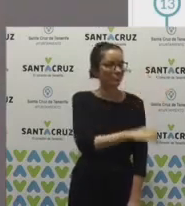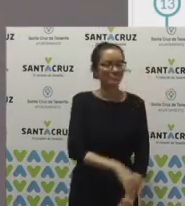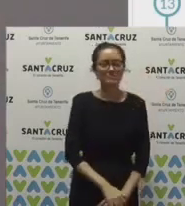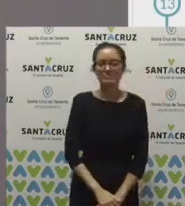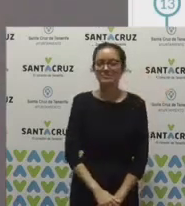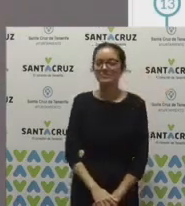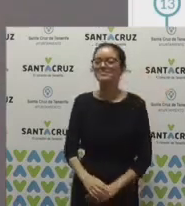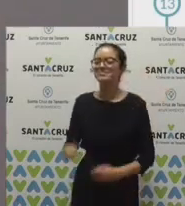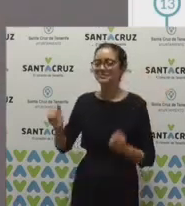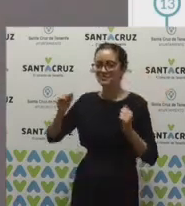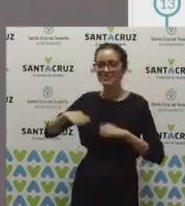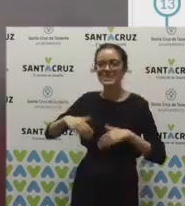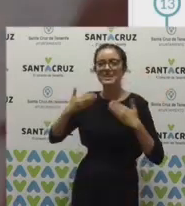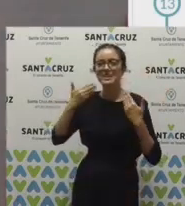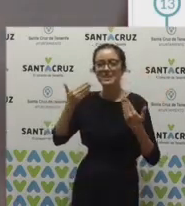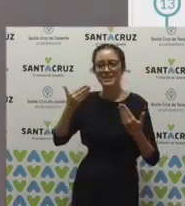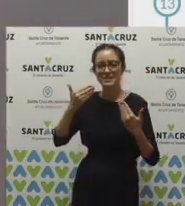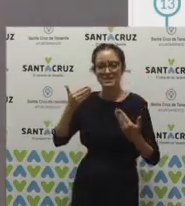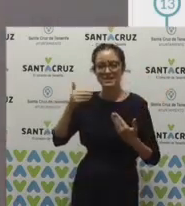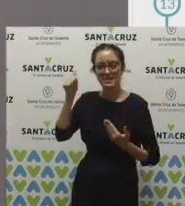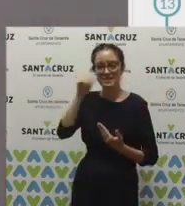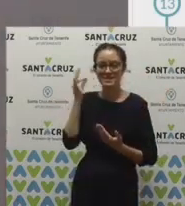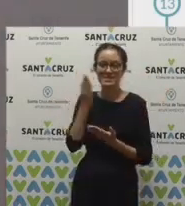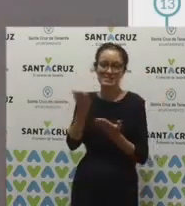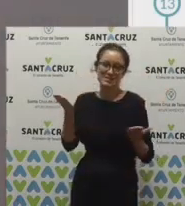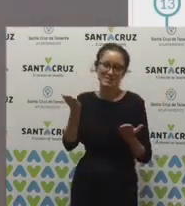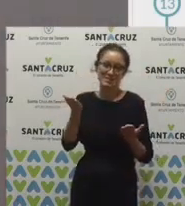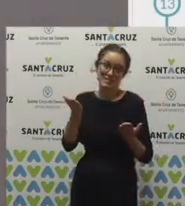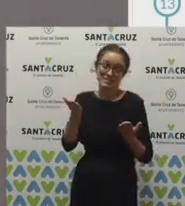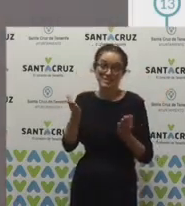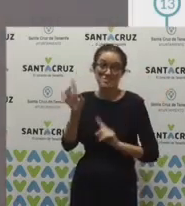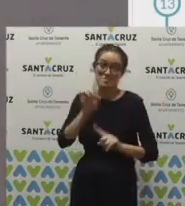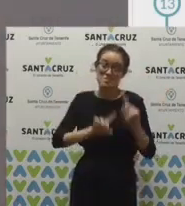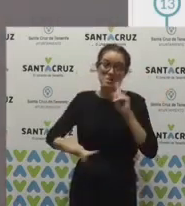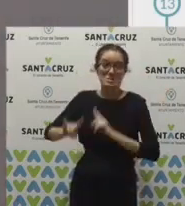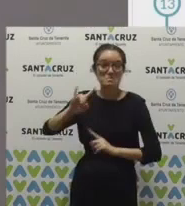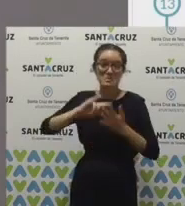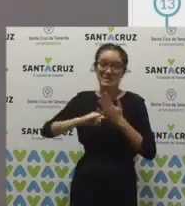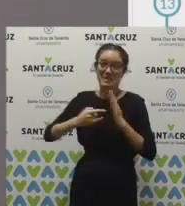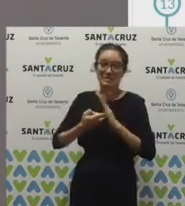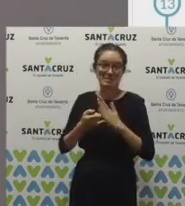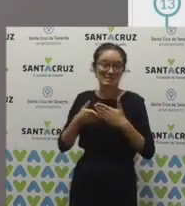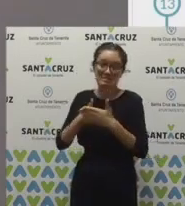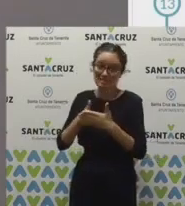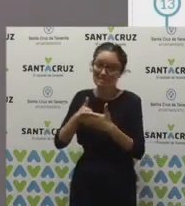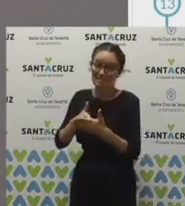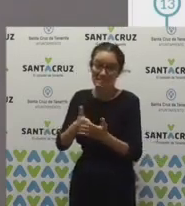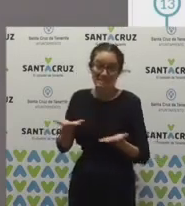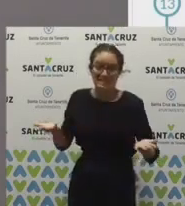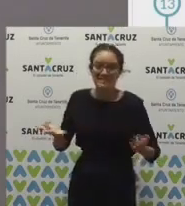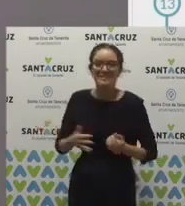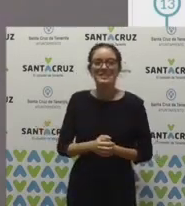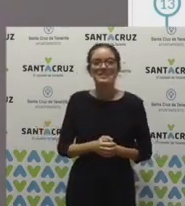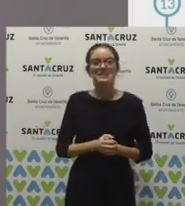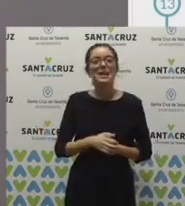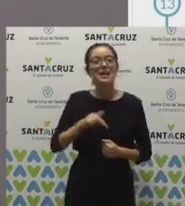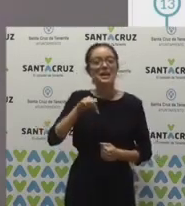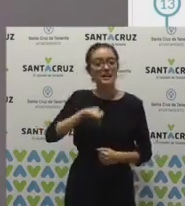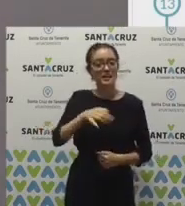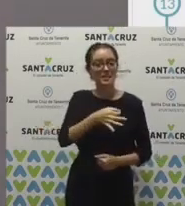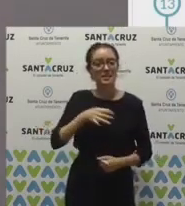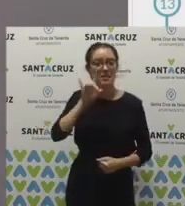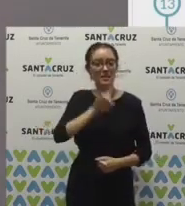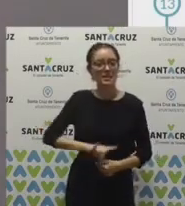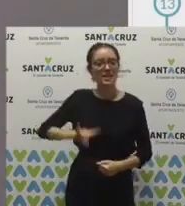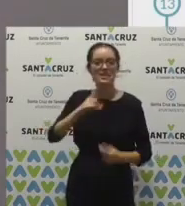gracias primero que nada estamos teniendo un problema de novedad canarias necesita diversificar